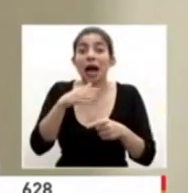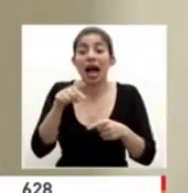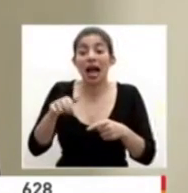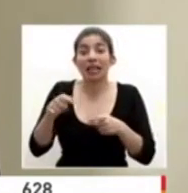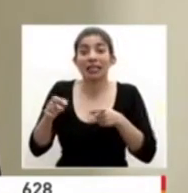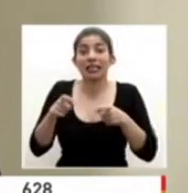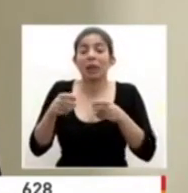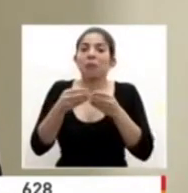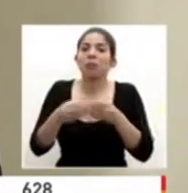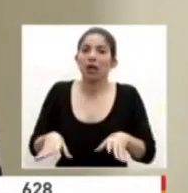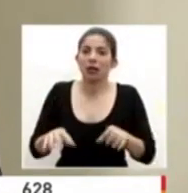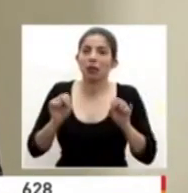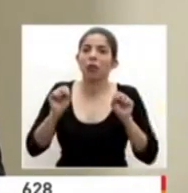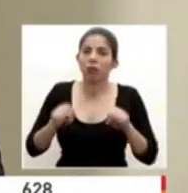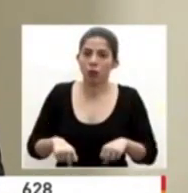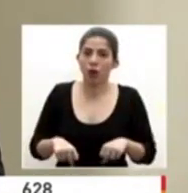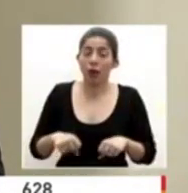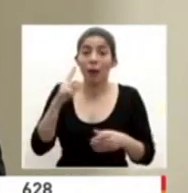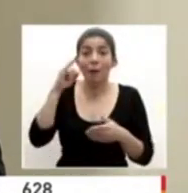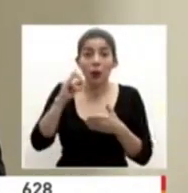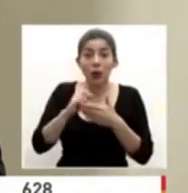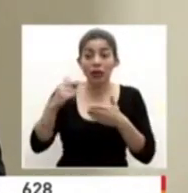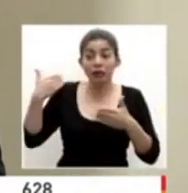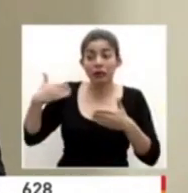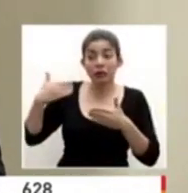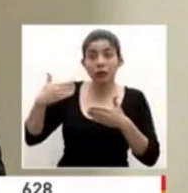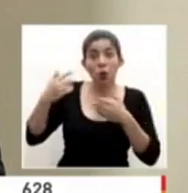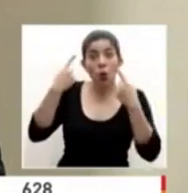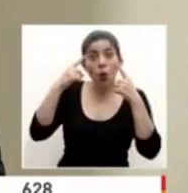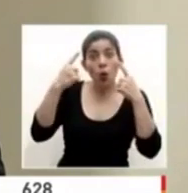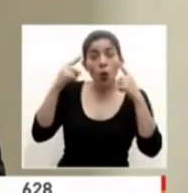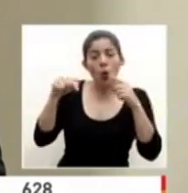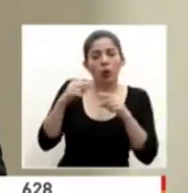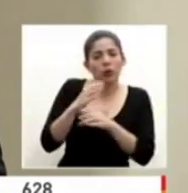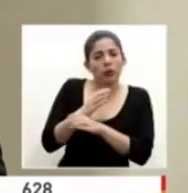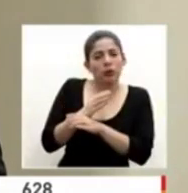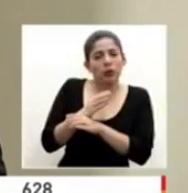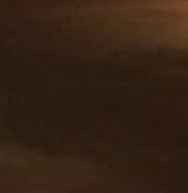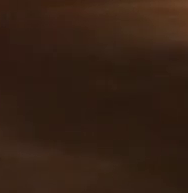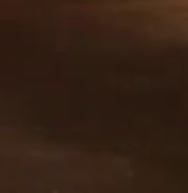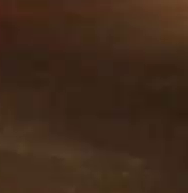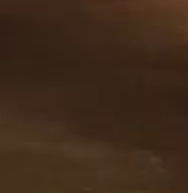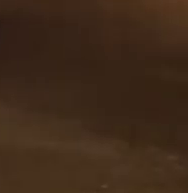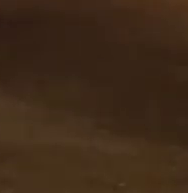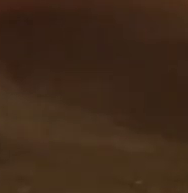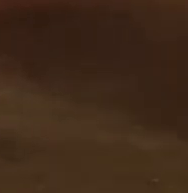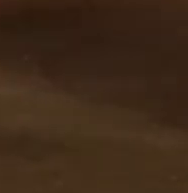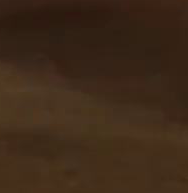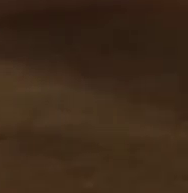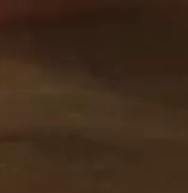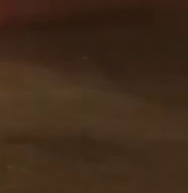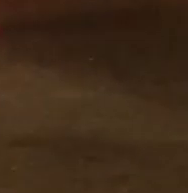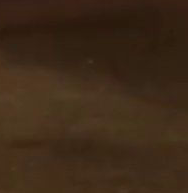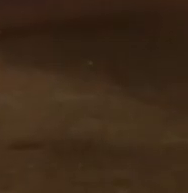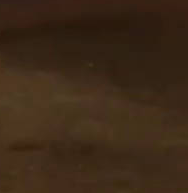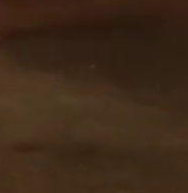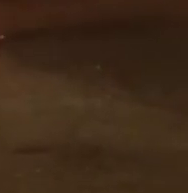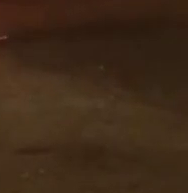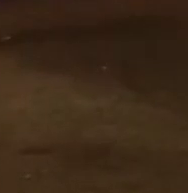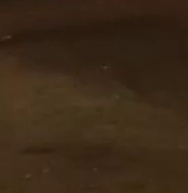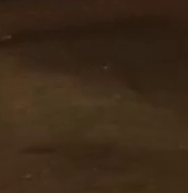eso es que tenemos que cuidar tanto lo que hemos logrado. Porque, insisto, si tenemos una aceleración de los casos,